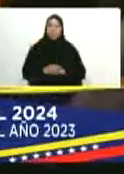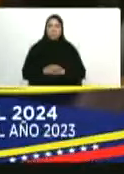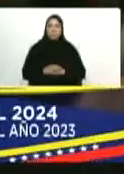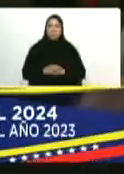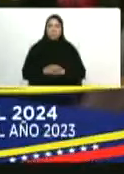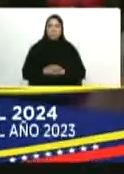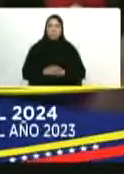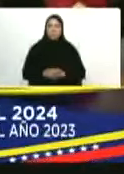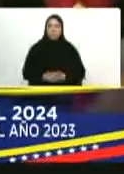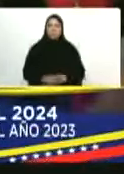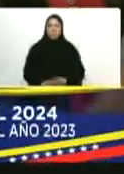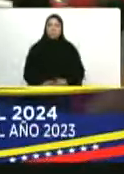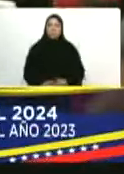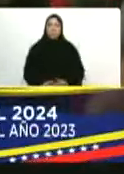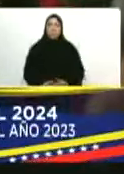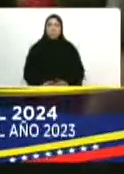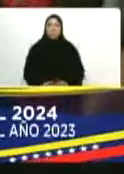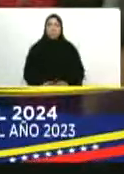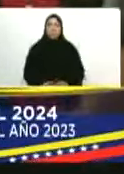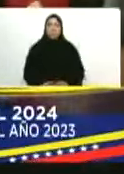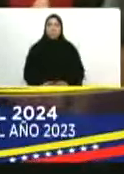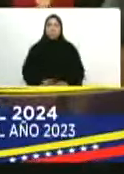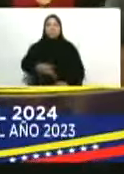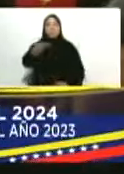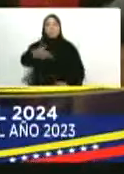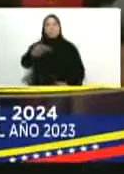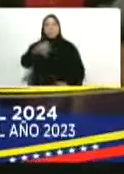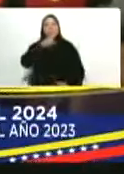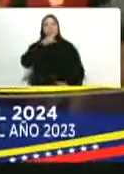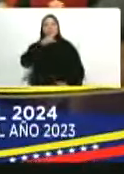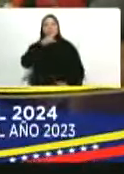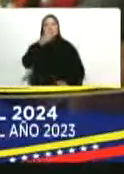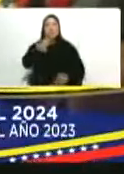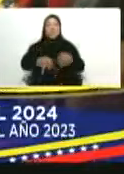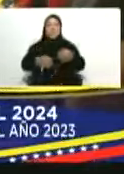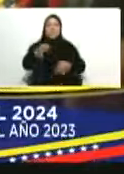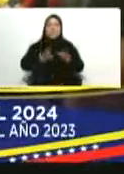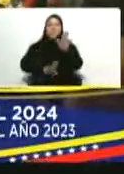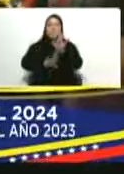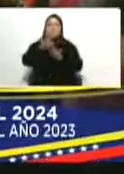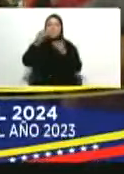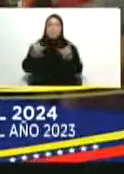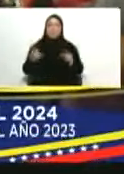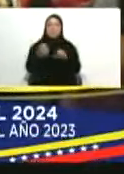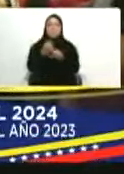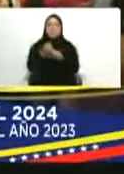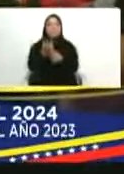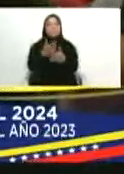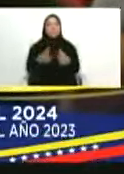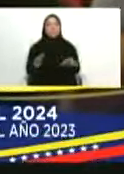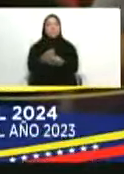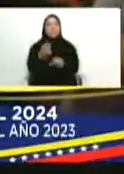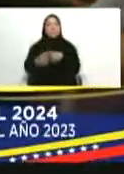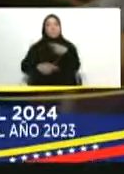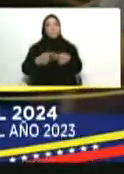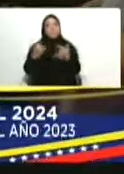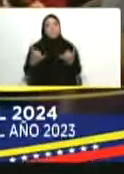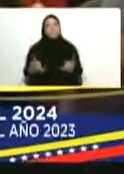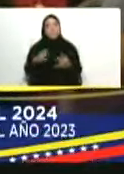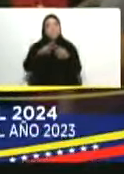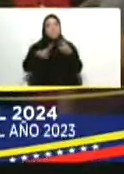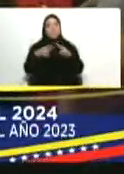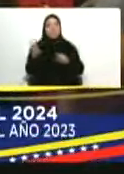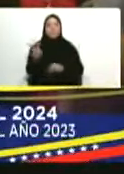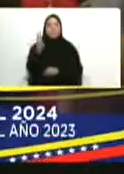Importante también informar que el sistema de justicia de Venezuela está basado en la doctrina libertaria del padre de la patria,